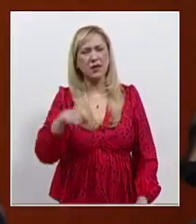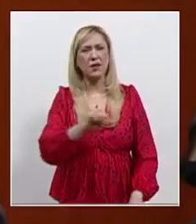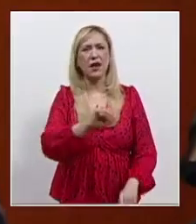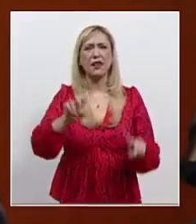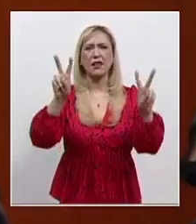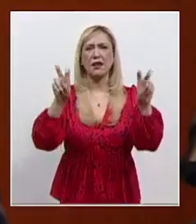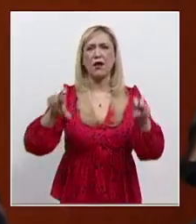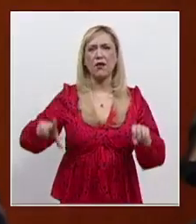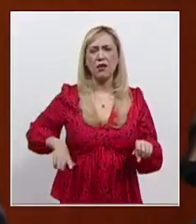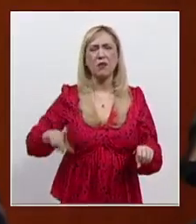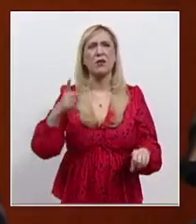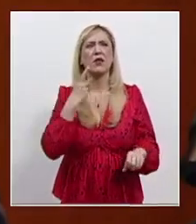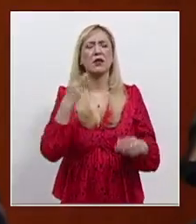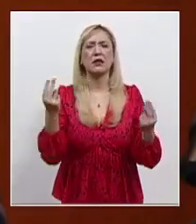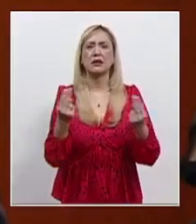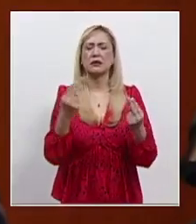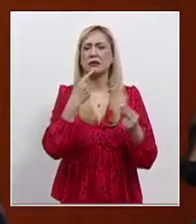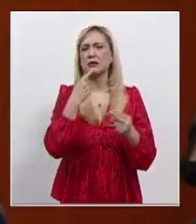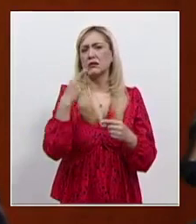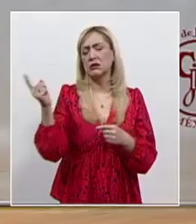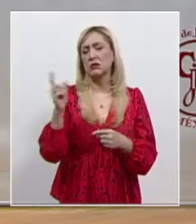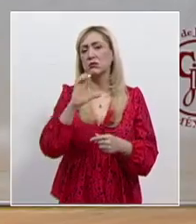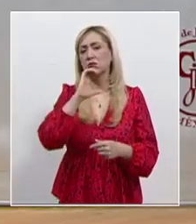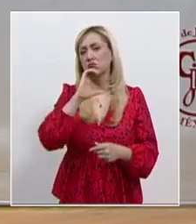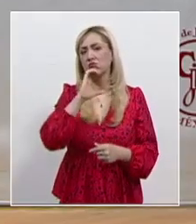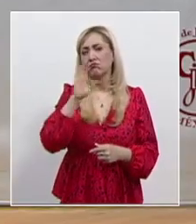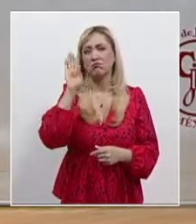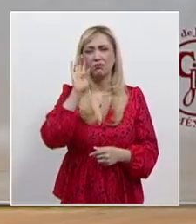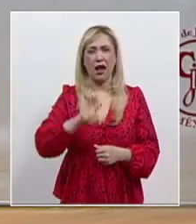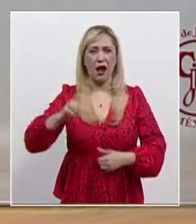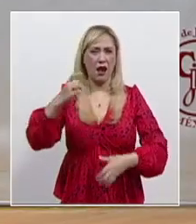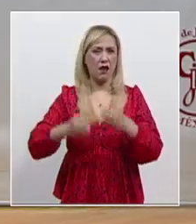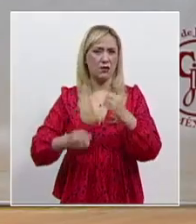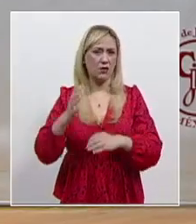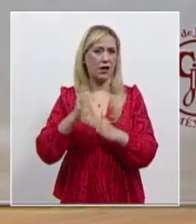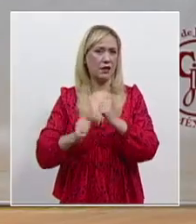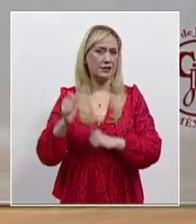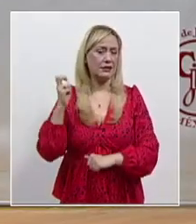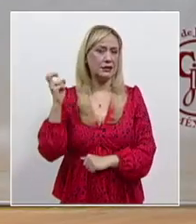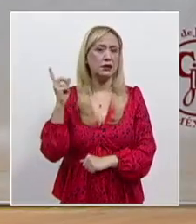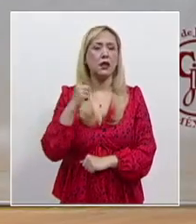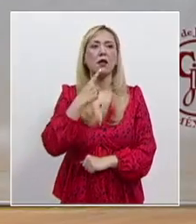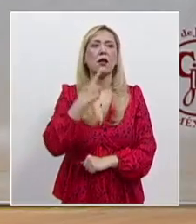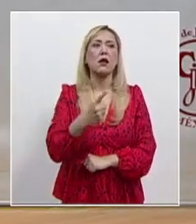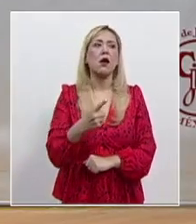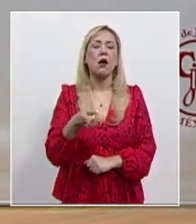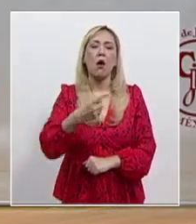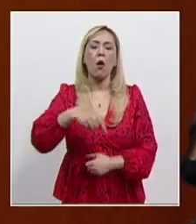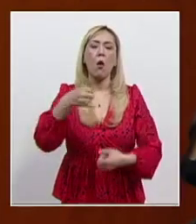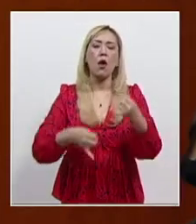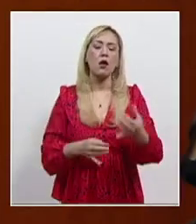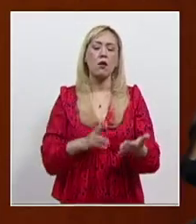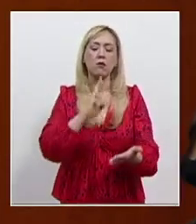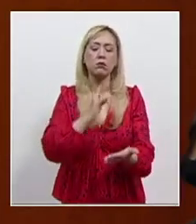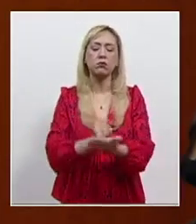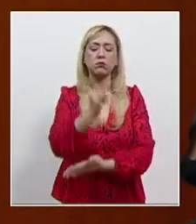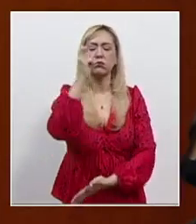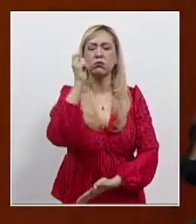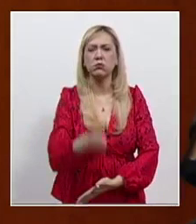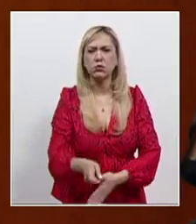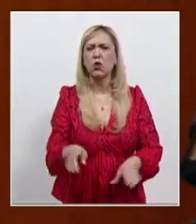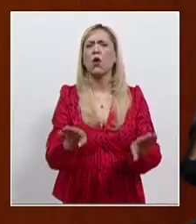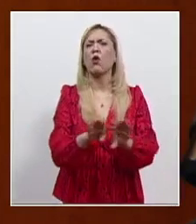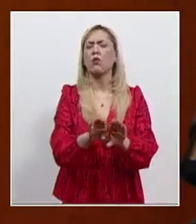de la argumentación jurídica como sustento de las resoluciones que emiten los jueces. Durante la presentación del libro sobre